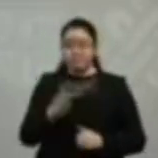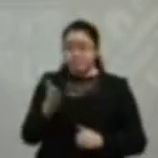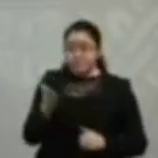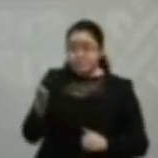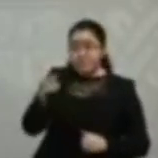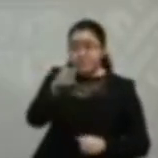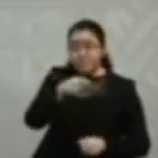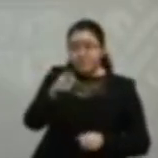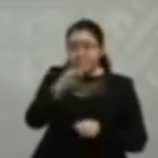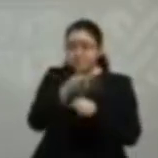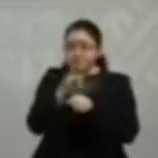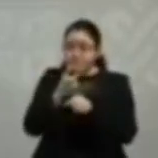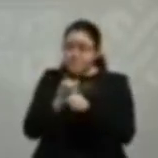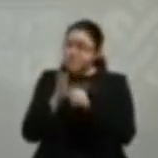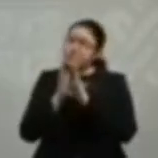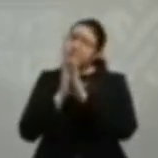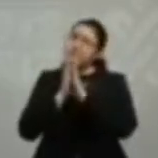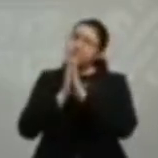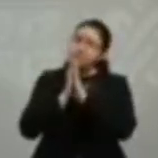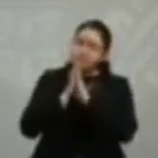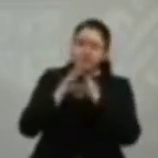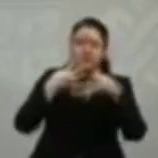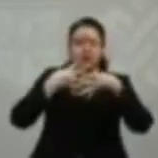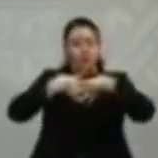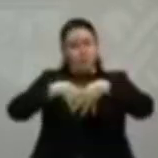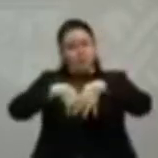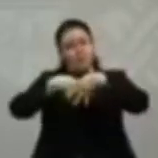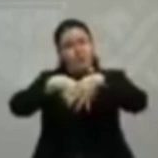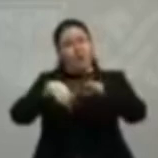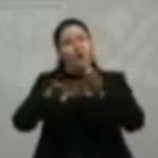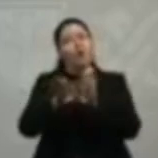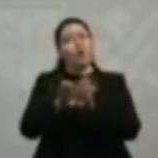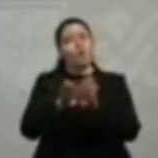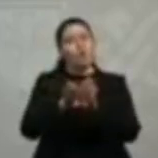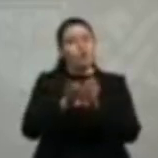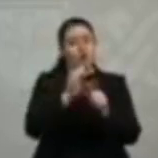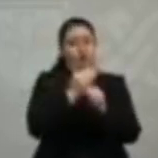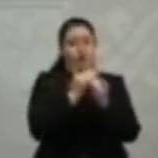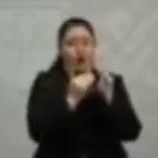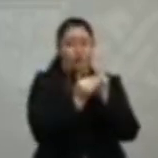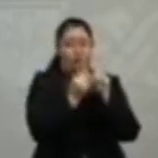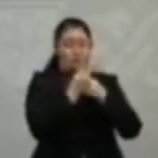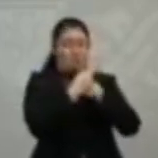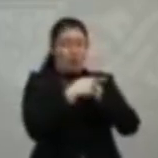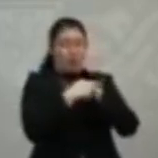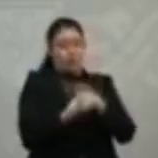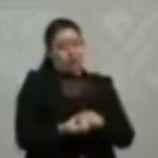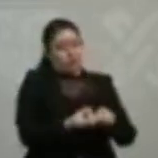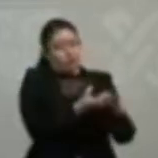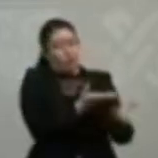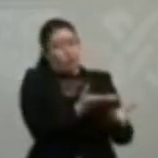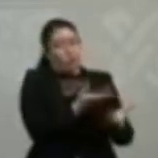a que continuaran caminando si entregaban estos objetos peligrosos, pero no quisieron.